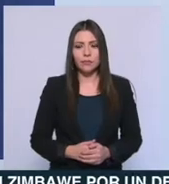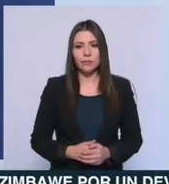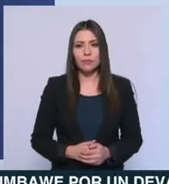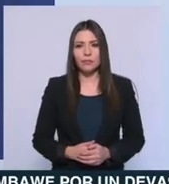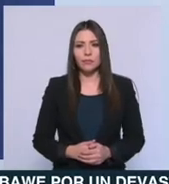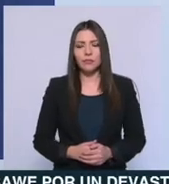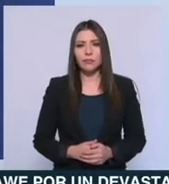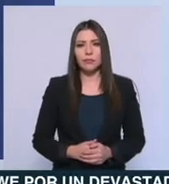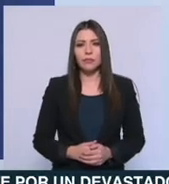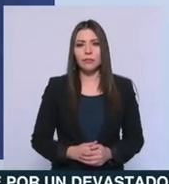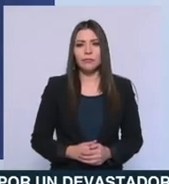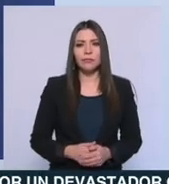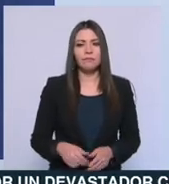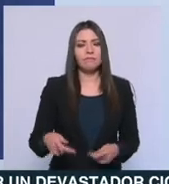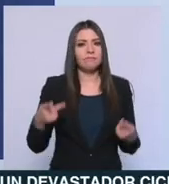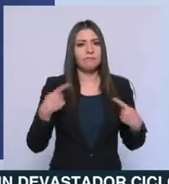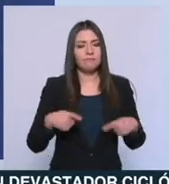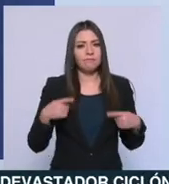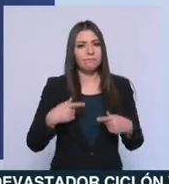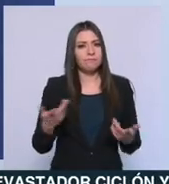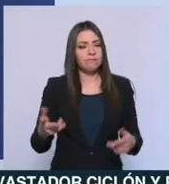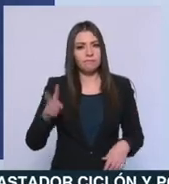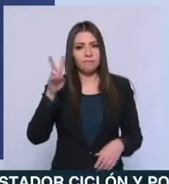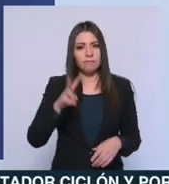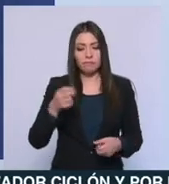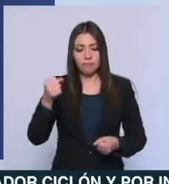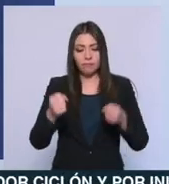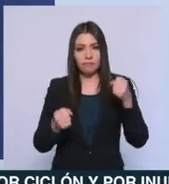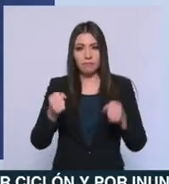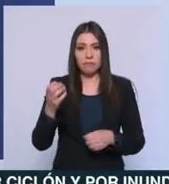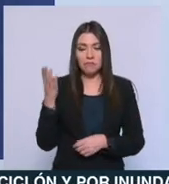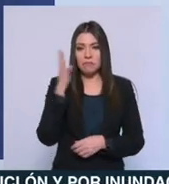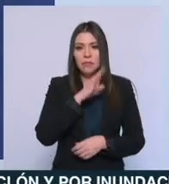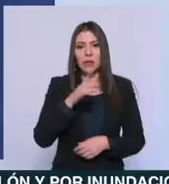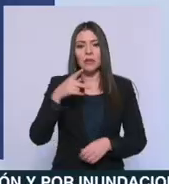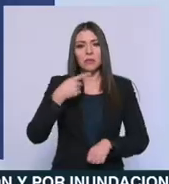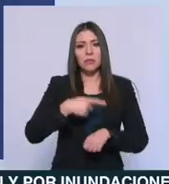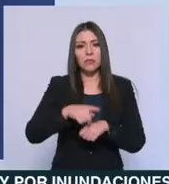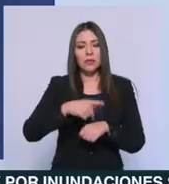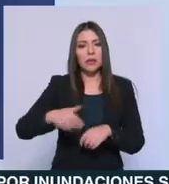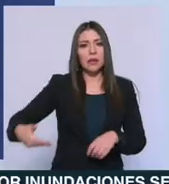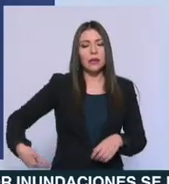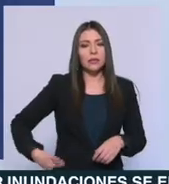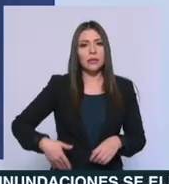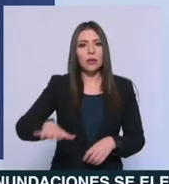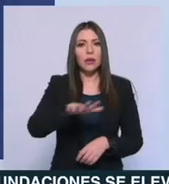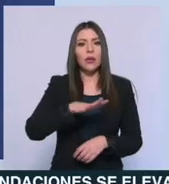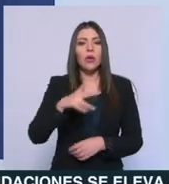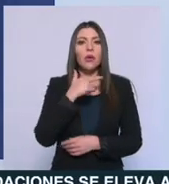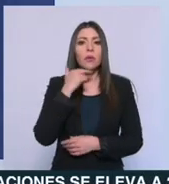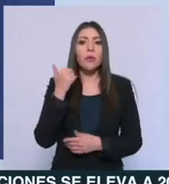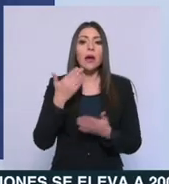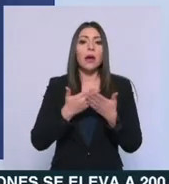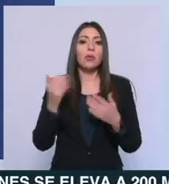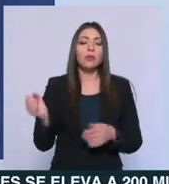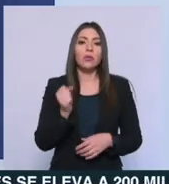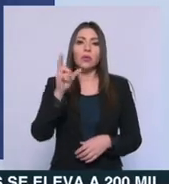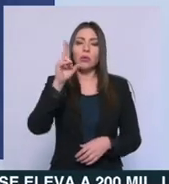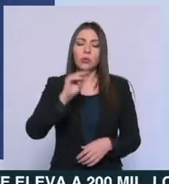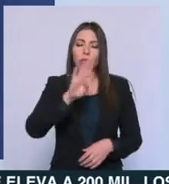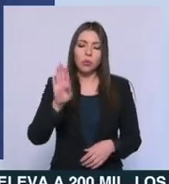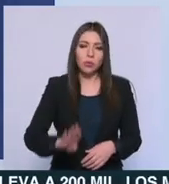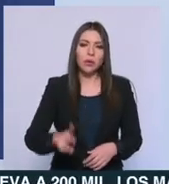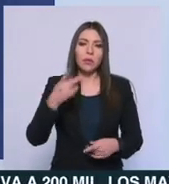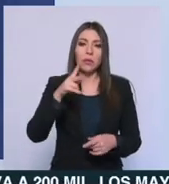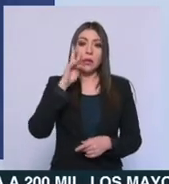Y la suma de imprudencia de conductores provocó un accidente en la colonia Roma, del que afortunadamente no hubo víctimas que lamentar, pero las